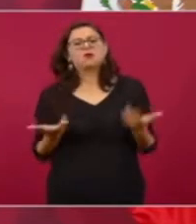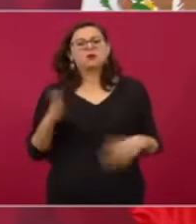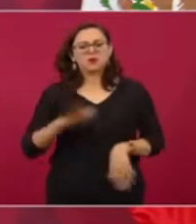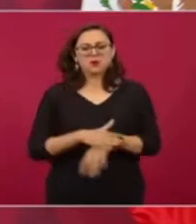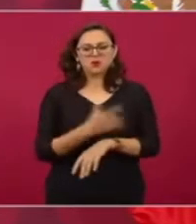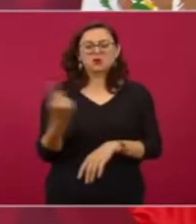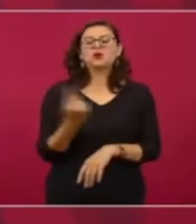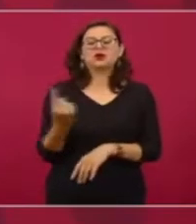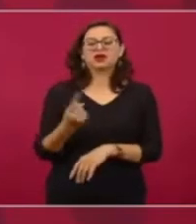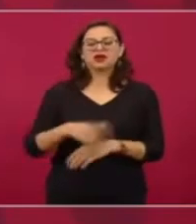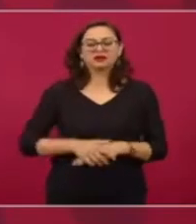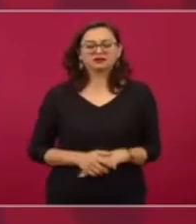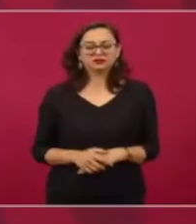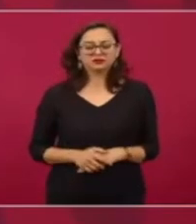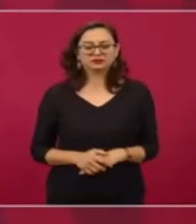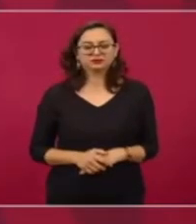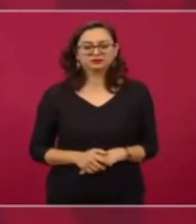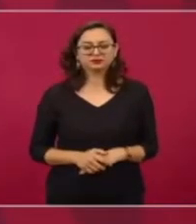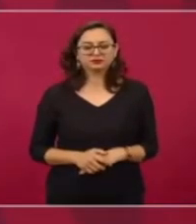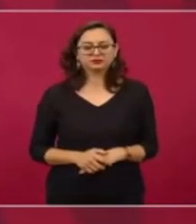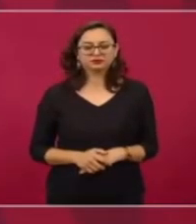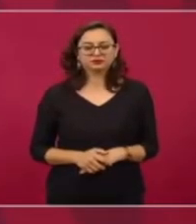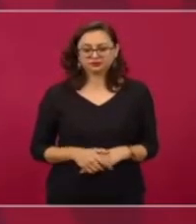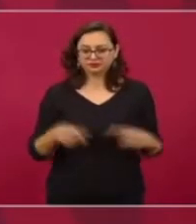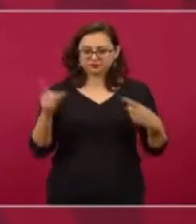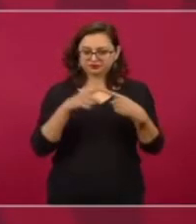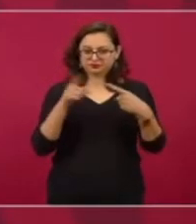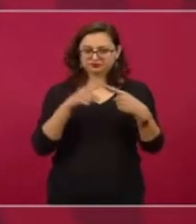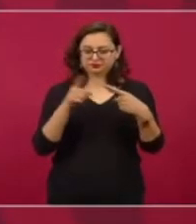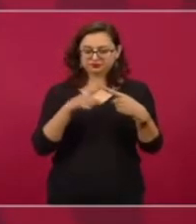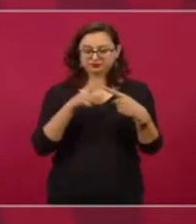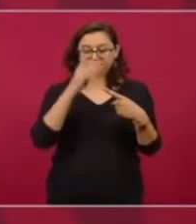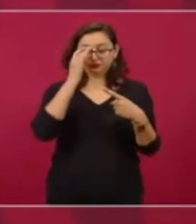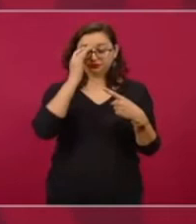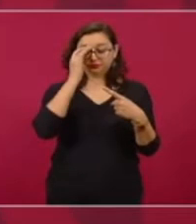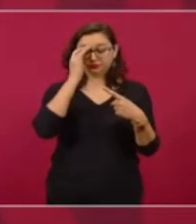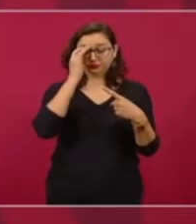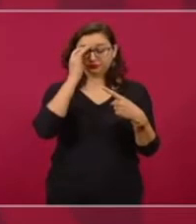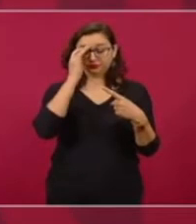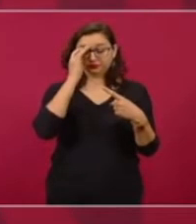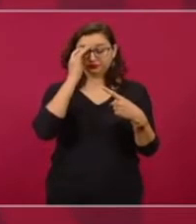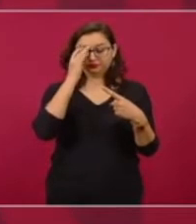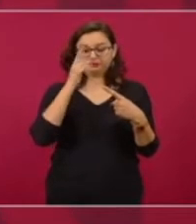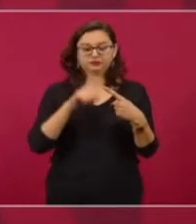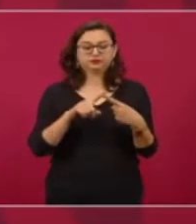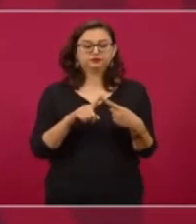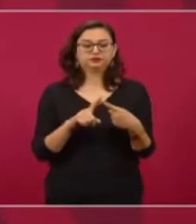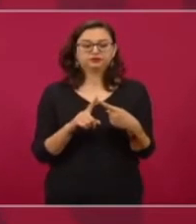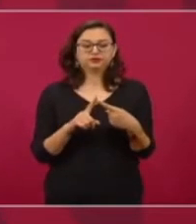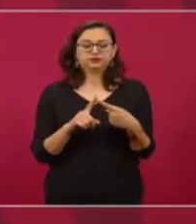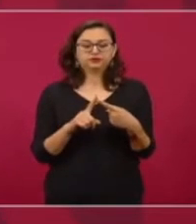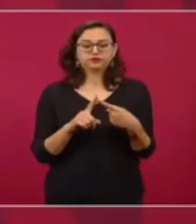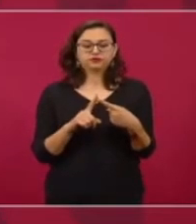entonces eso es lo primero que no